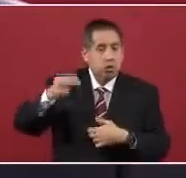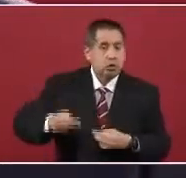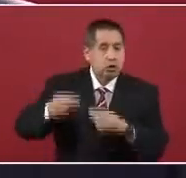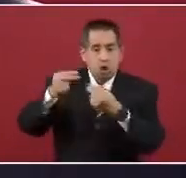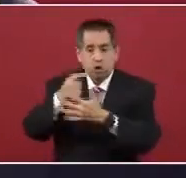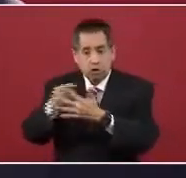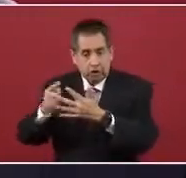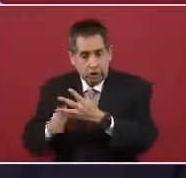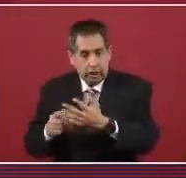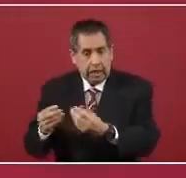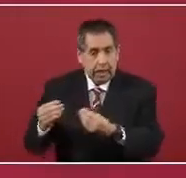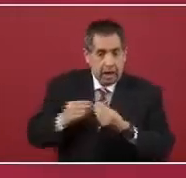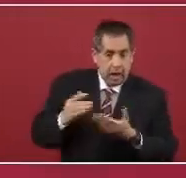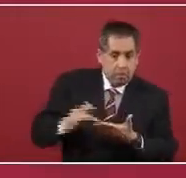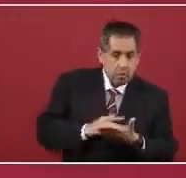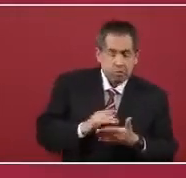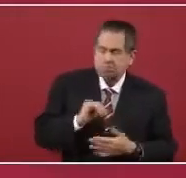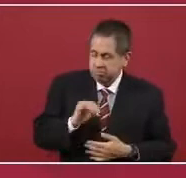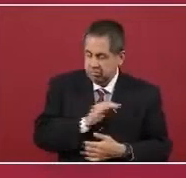se